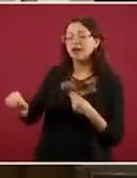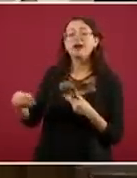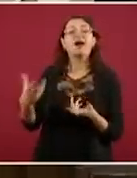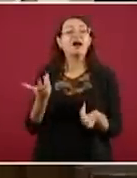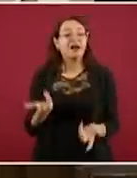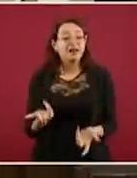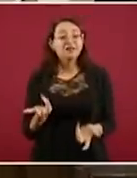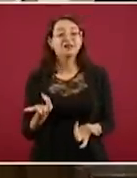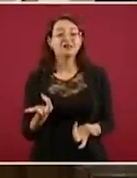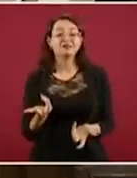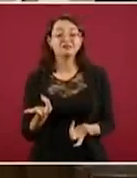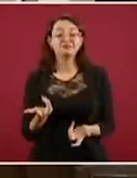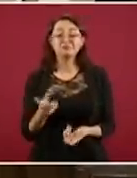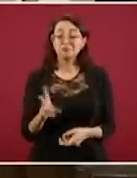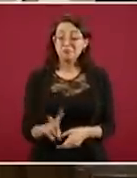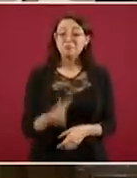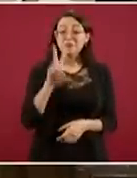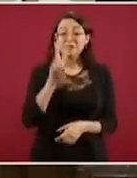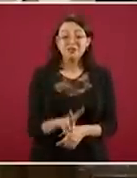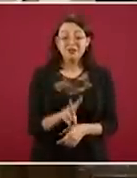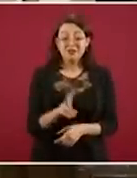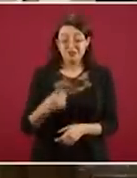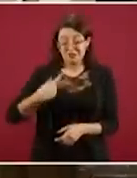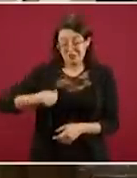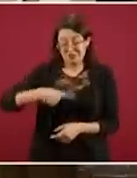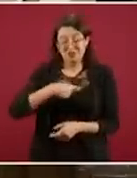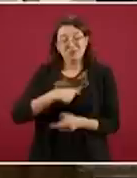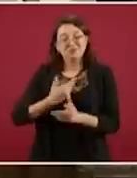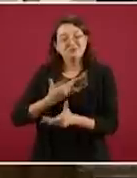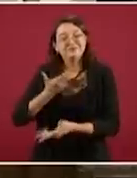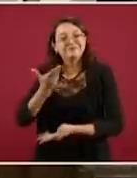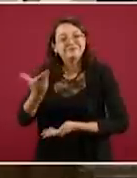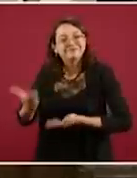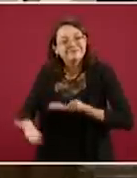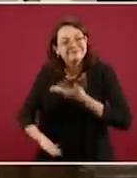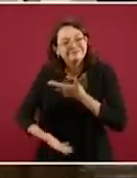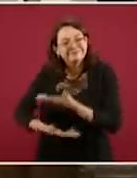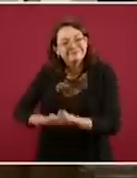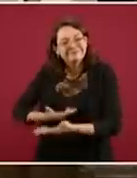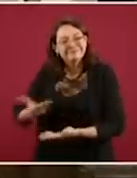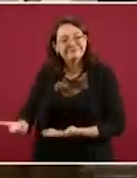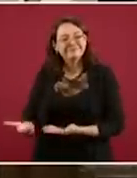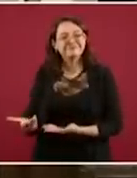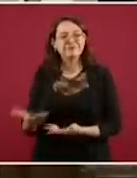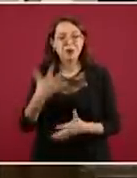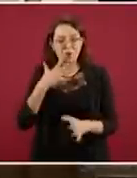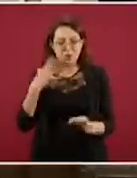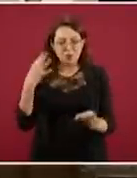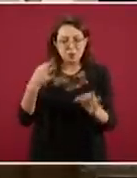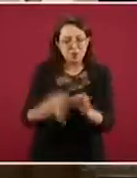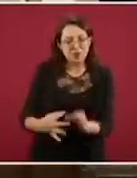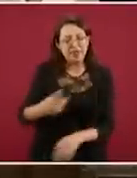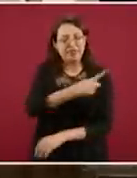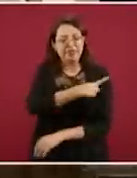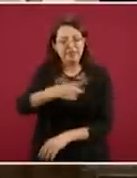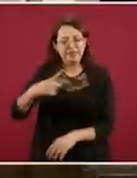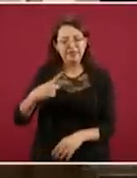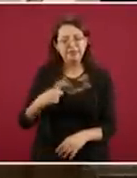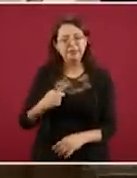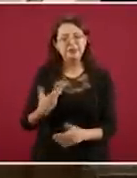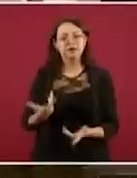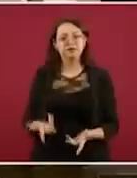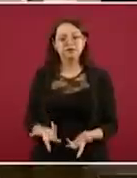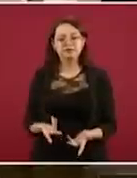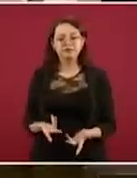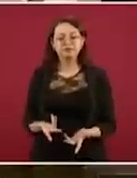es además nuestra función, es nuestra responsabilidad, es nuestro deber.